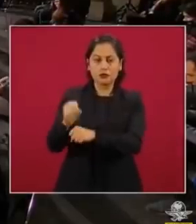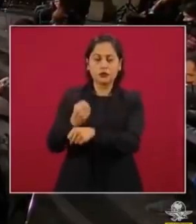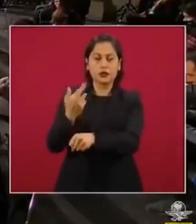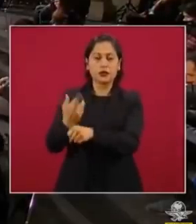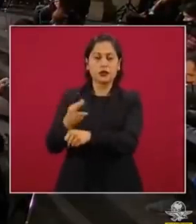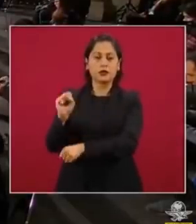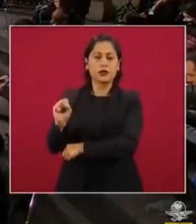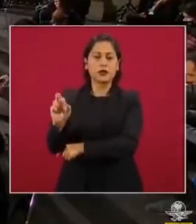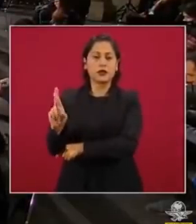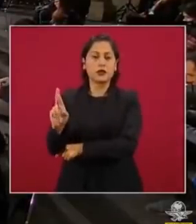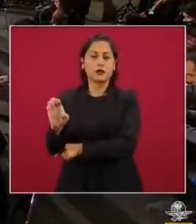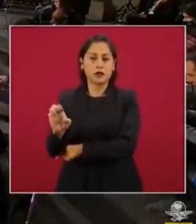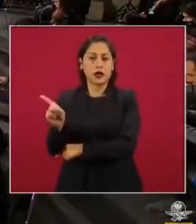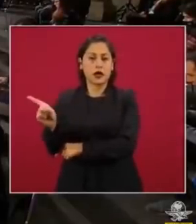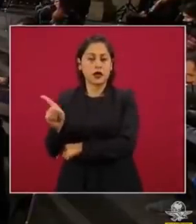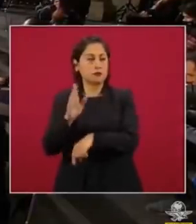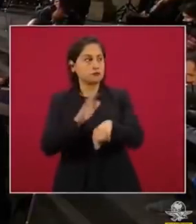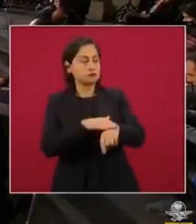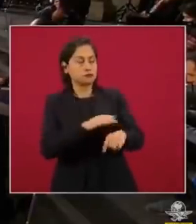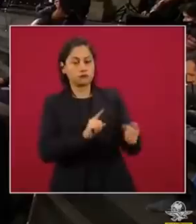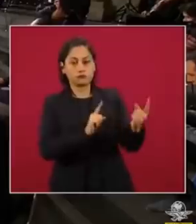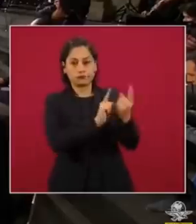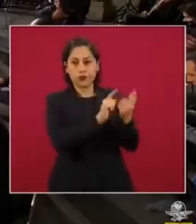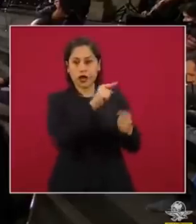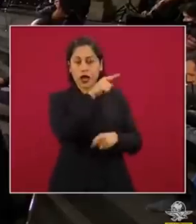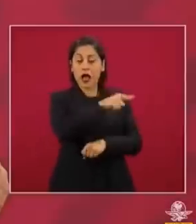fiscal y